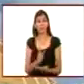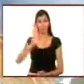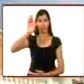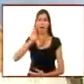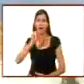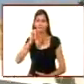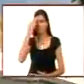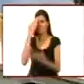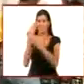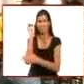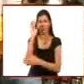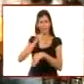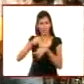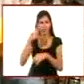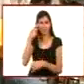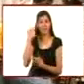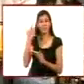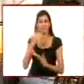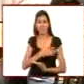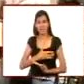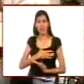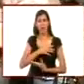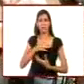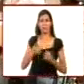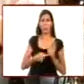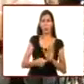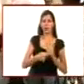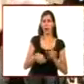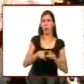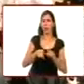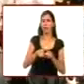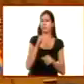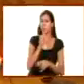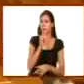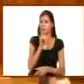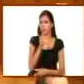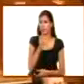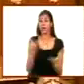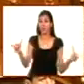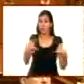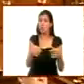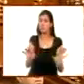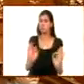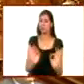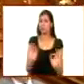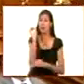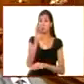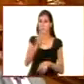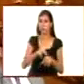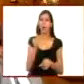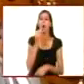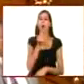palabra ante la Asamblea Nacional y pretendieron crear un show mediático. En esta sesión especial del Parlamento, los